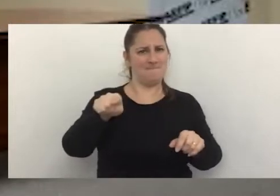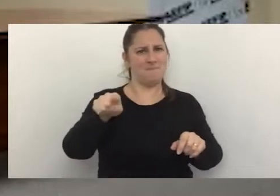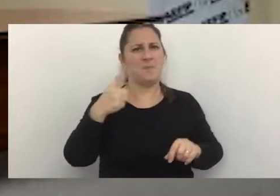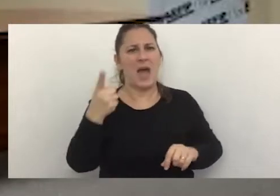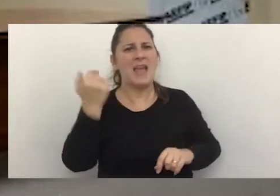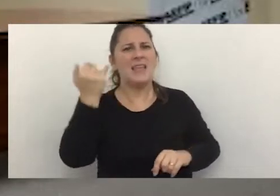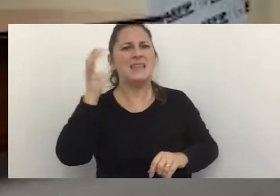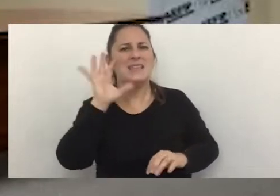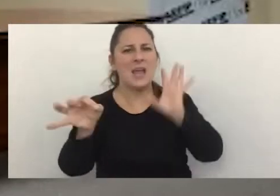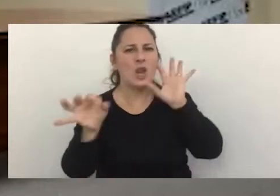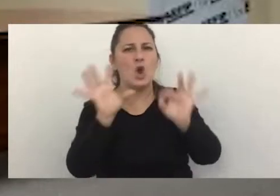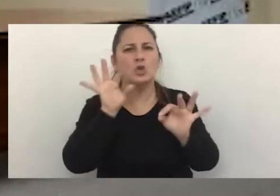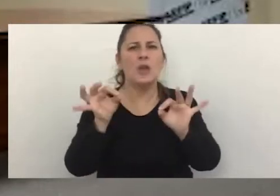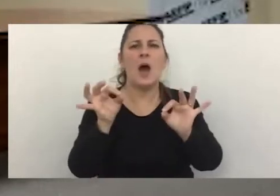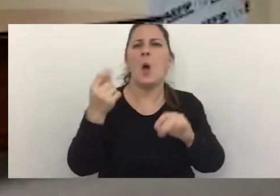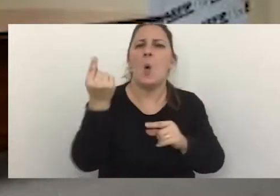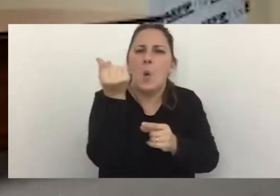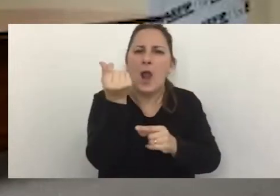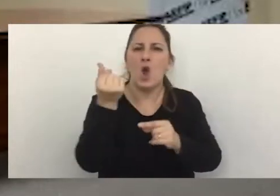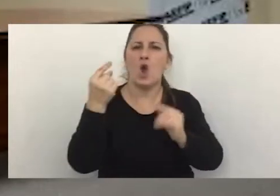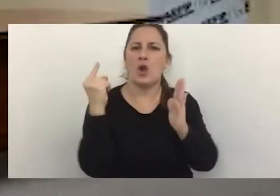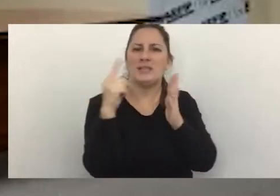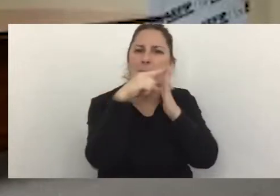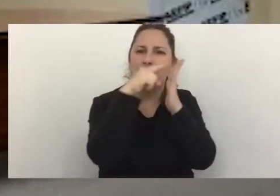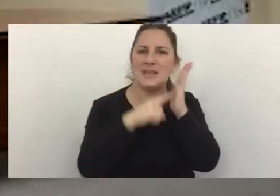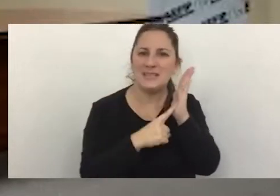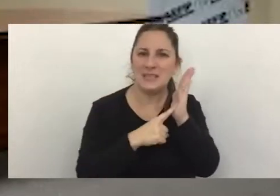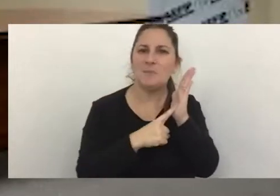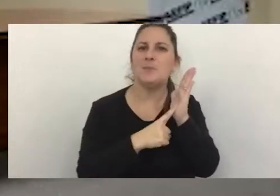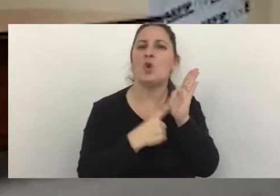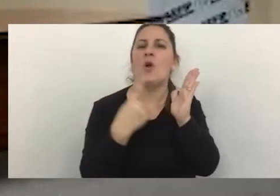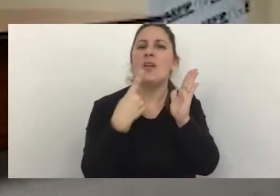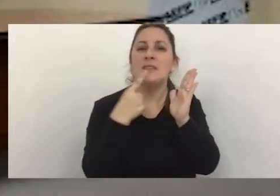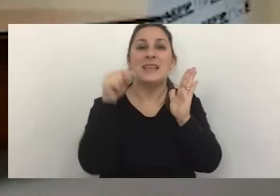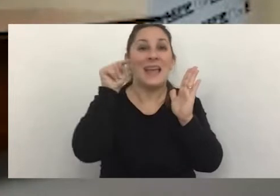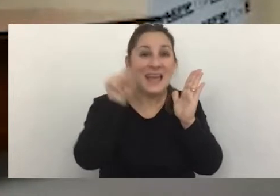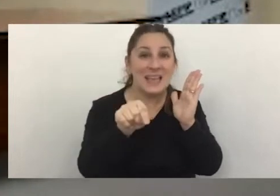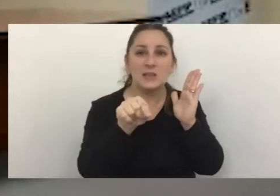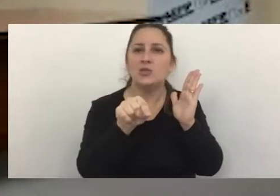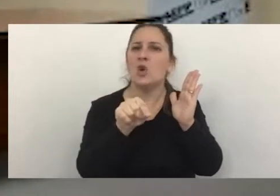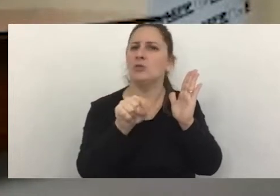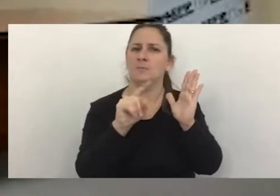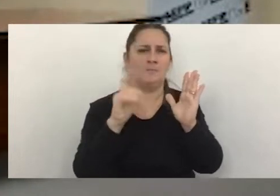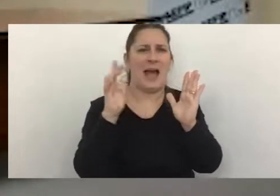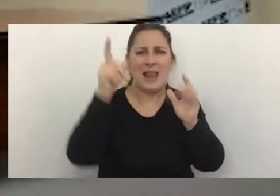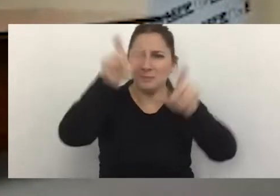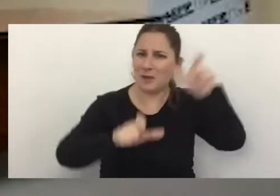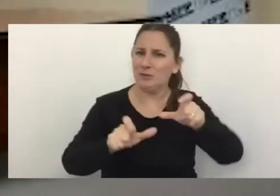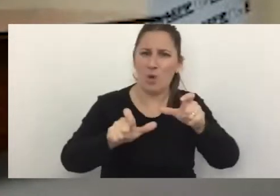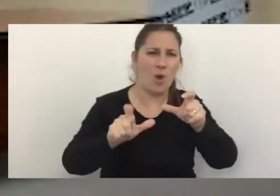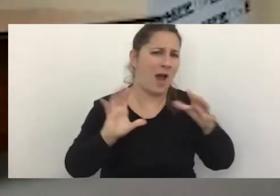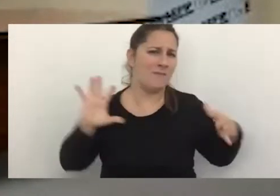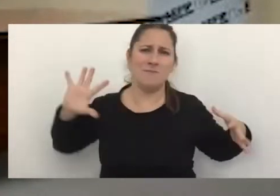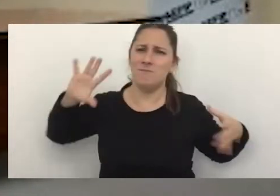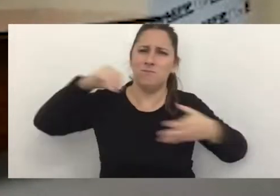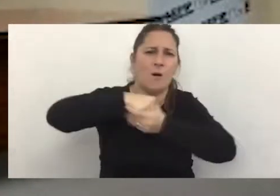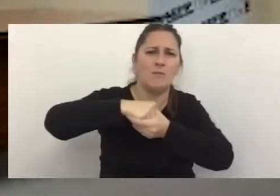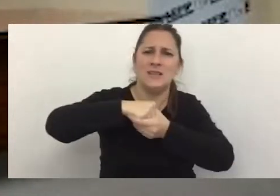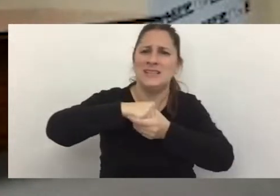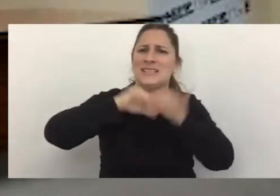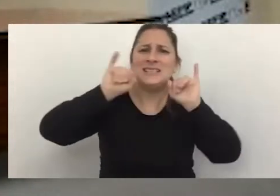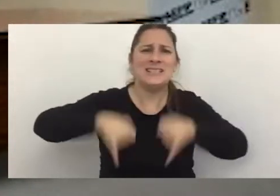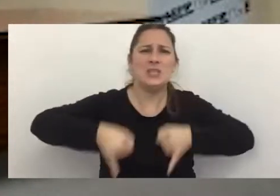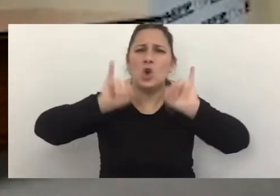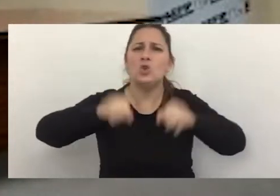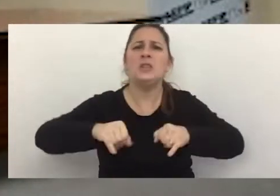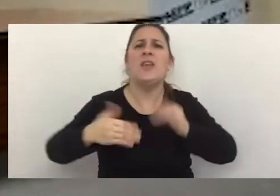y algunos principios donde se dice estos son inherentes a las personas y no dependen de la voluntad del